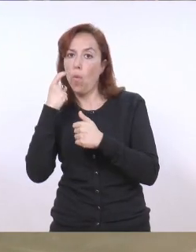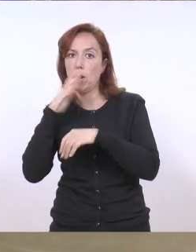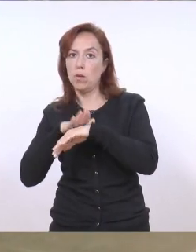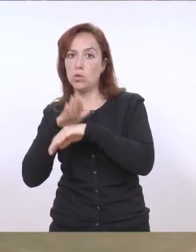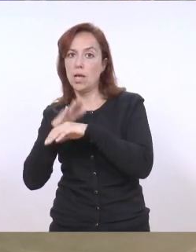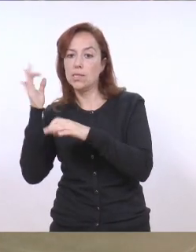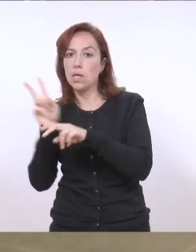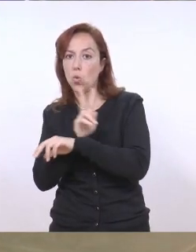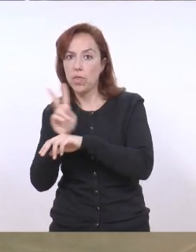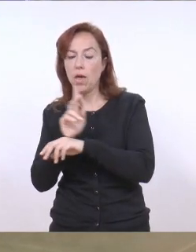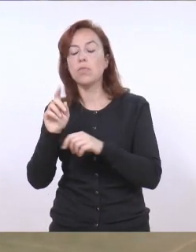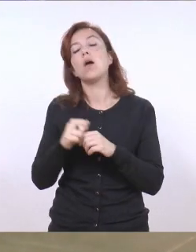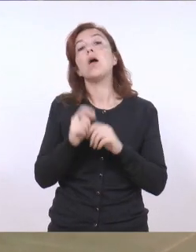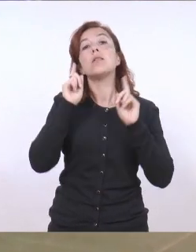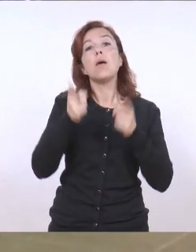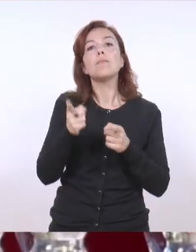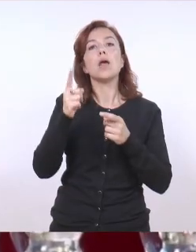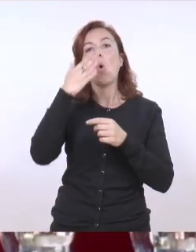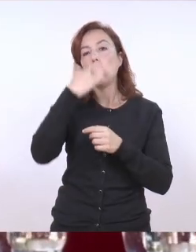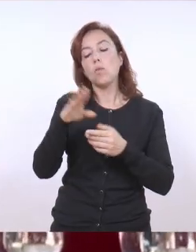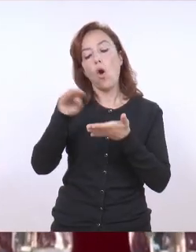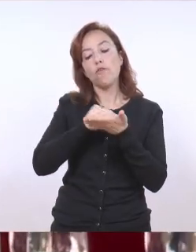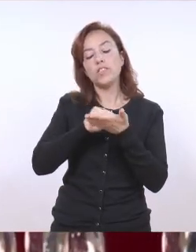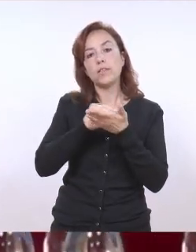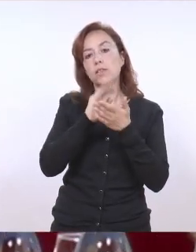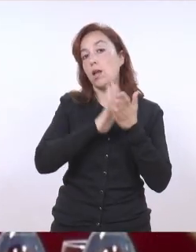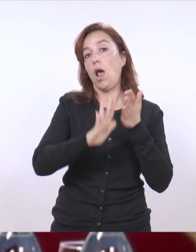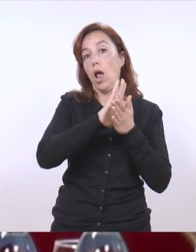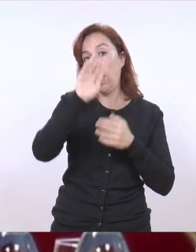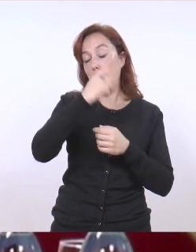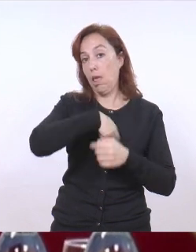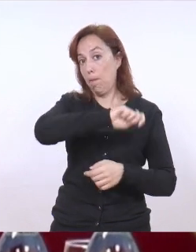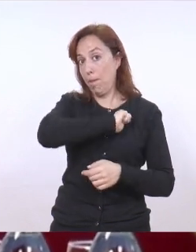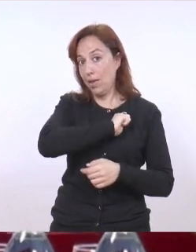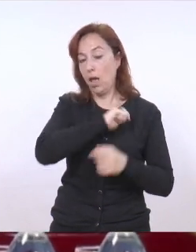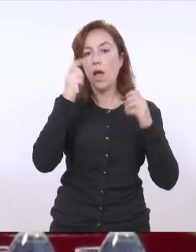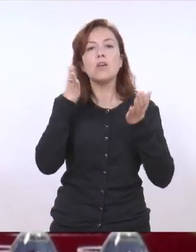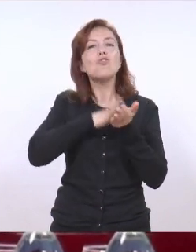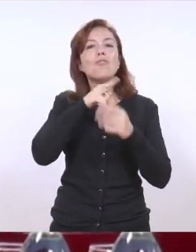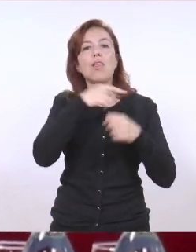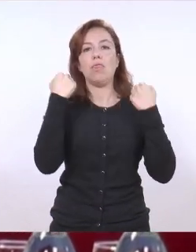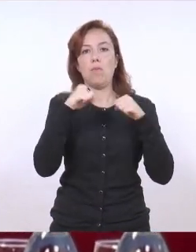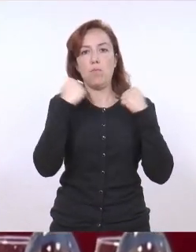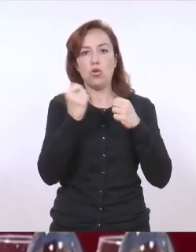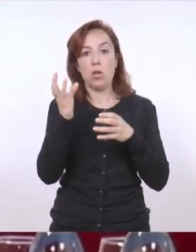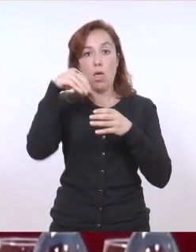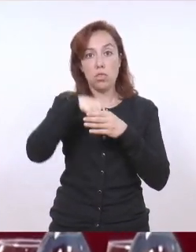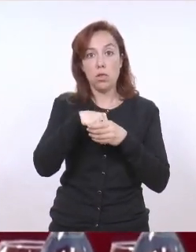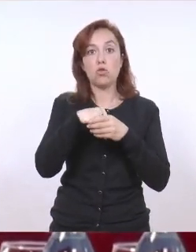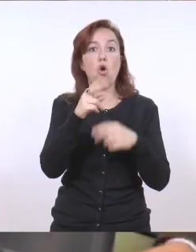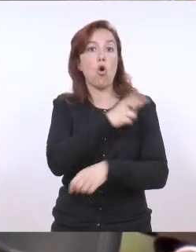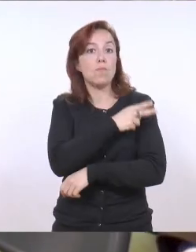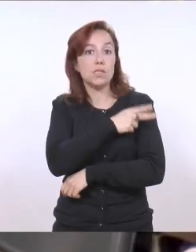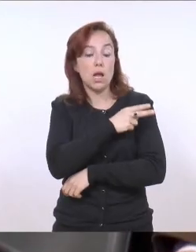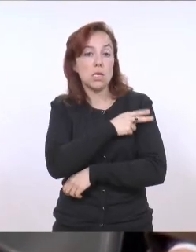Seguridad. Y por último, la Oficina Nacional de Deporte, que es un organismo, es policial, está enmarcado